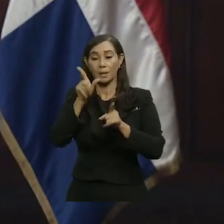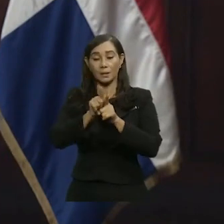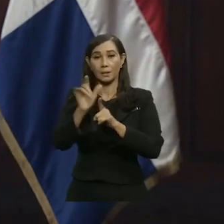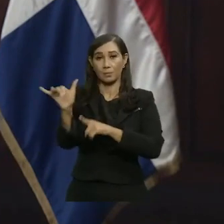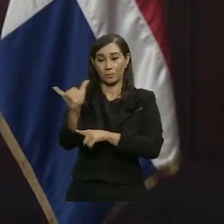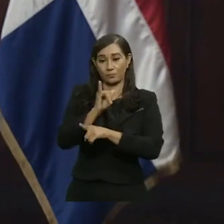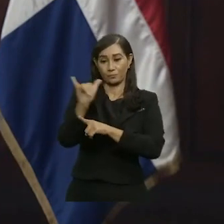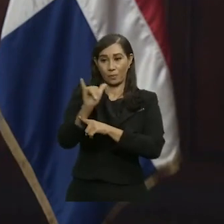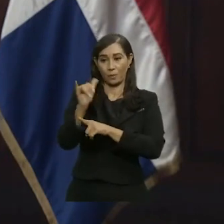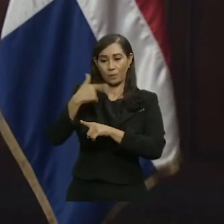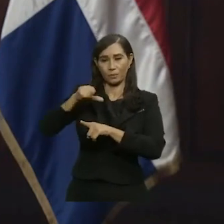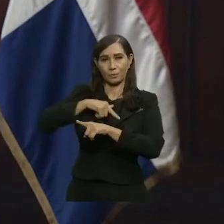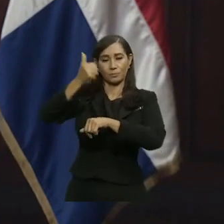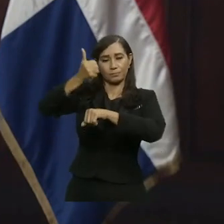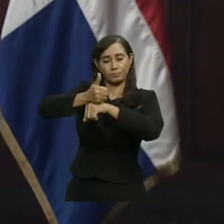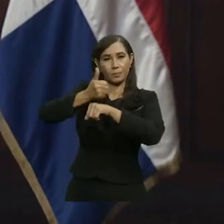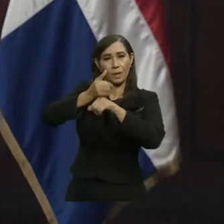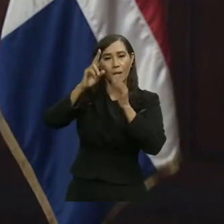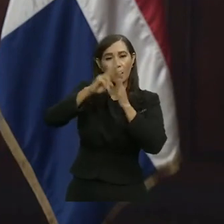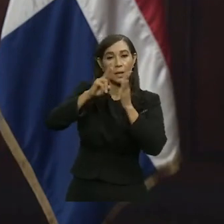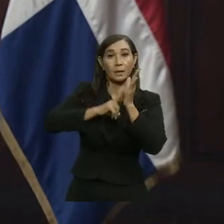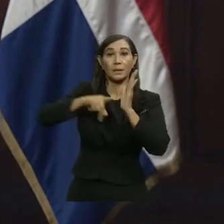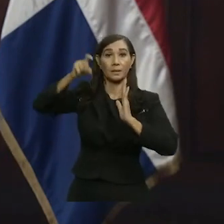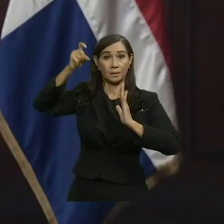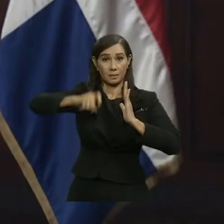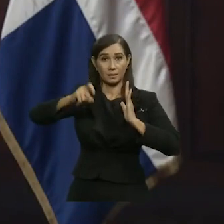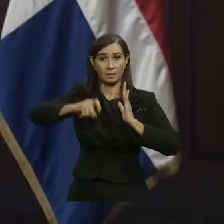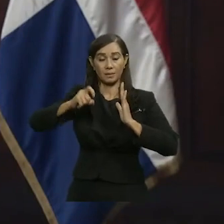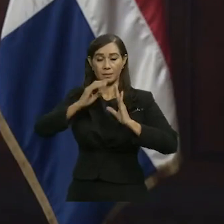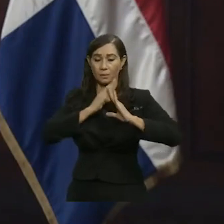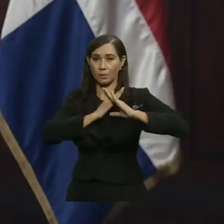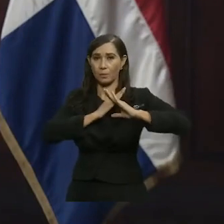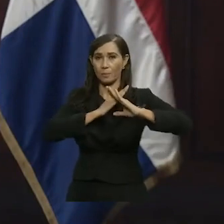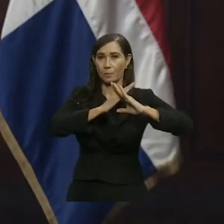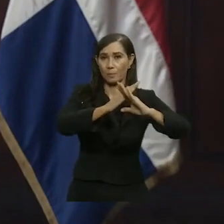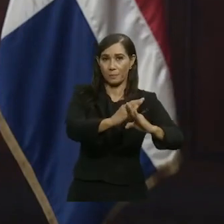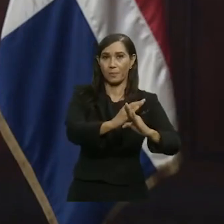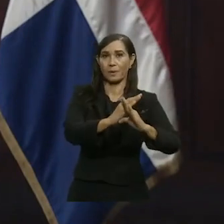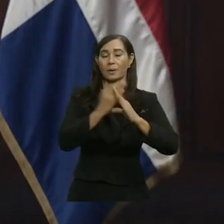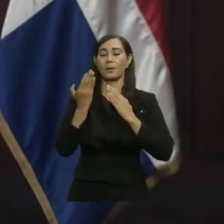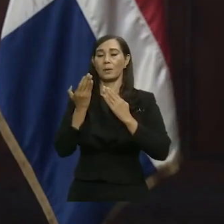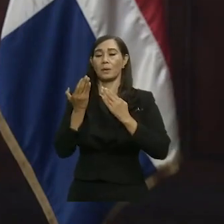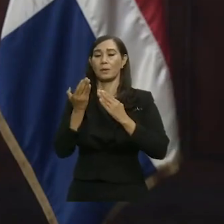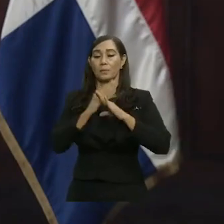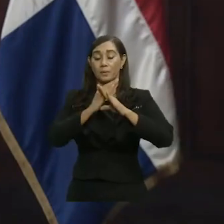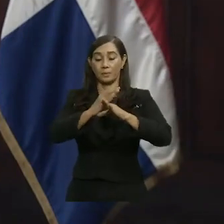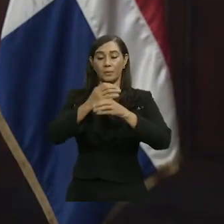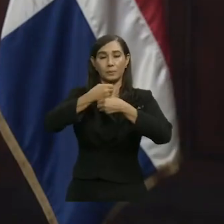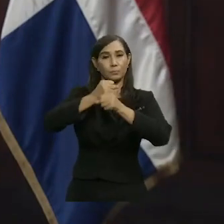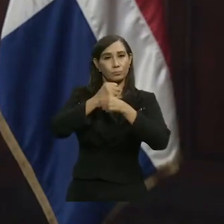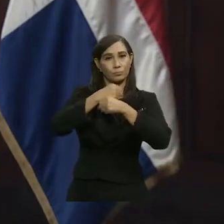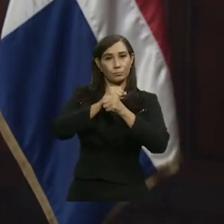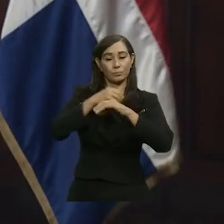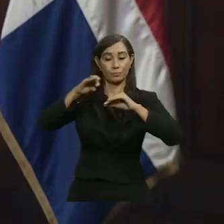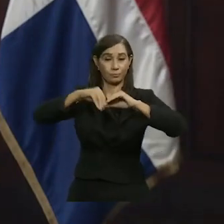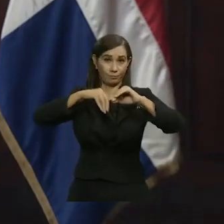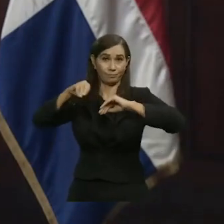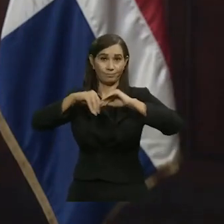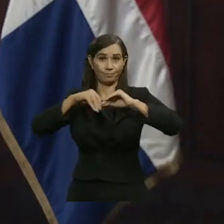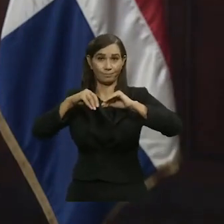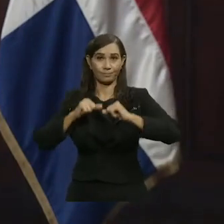manera, implementar todas las medidas que sean necesarias para evitar interrupciones en la cadena de producción y de